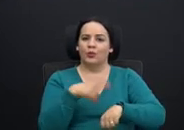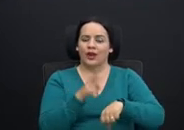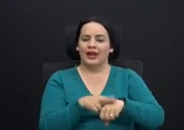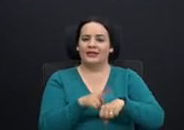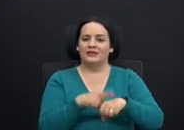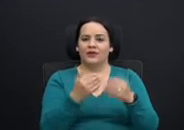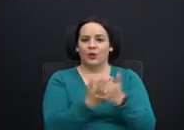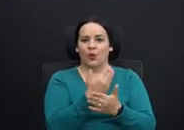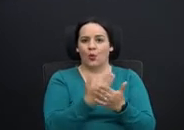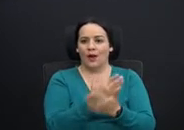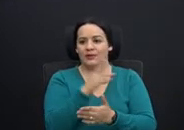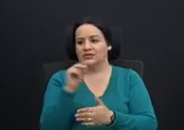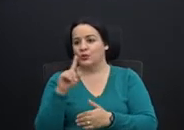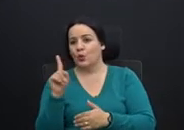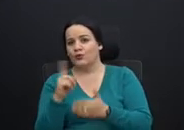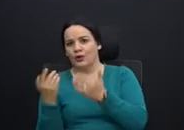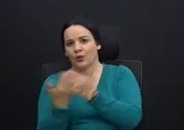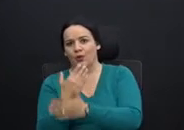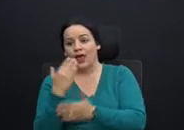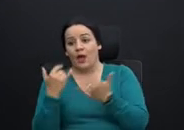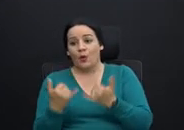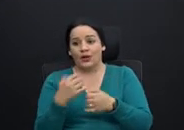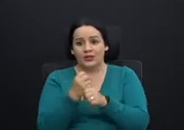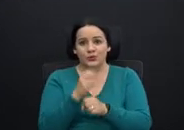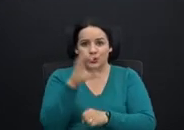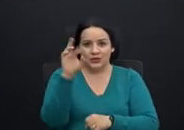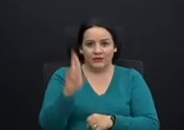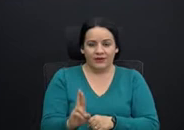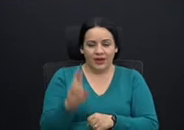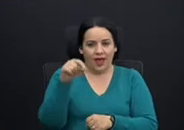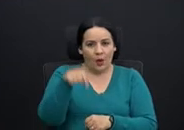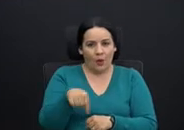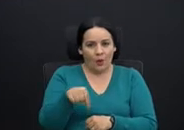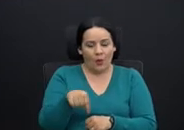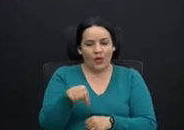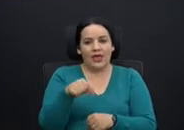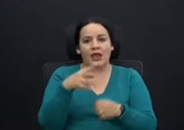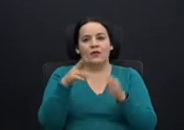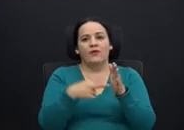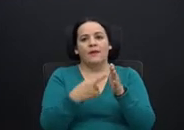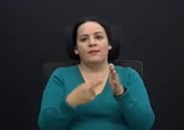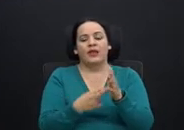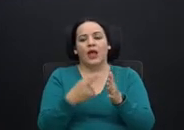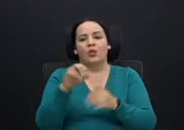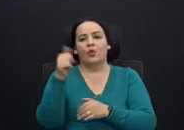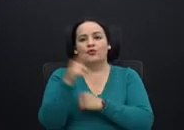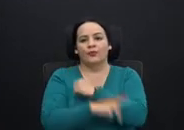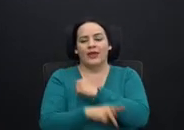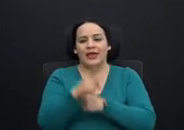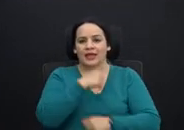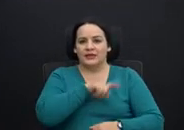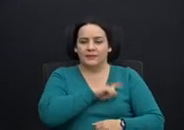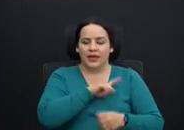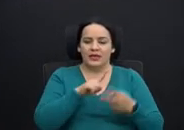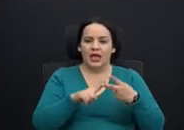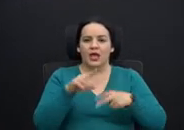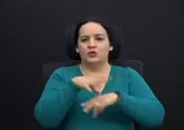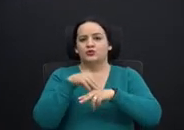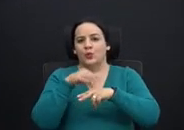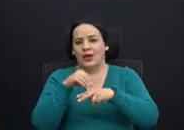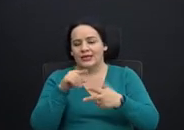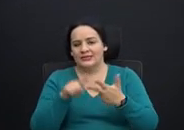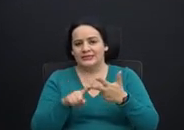Eso que hizo Costa Rica hoy lo están replicando muchos países. España, Suecia, Austria,